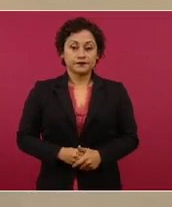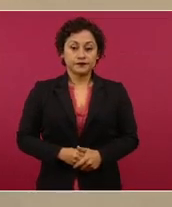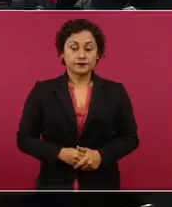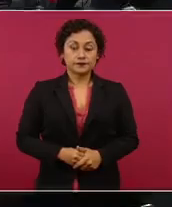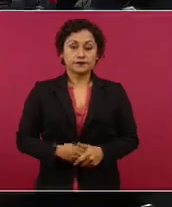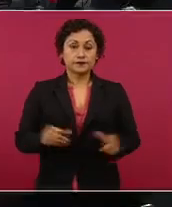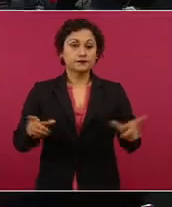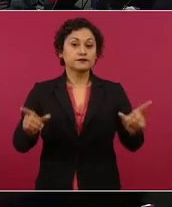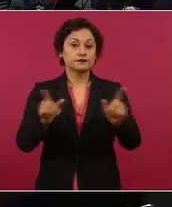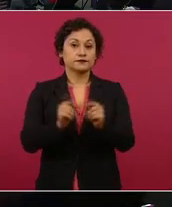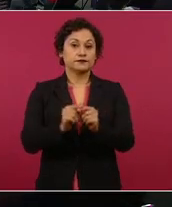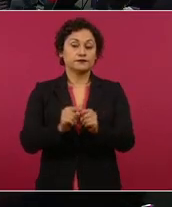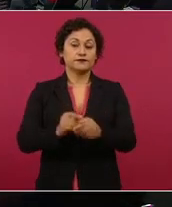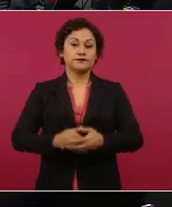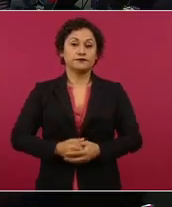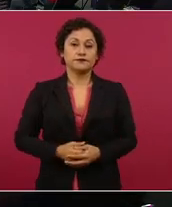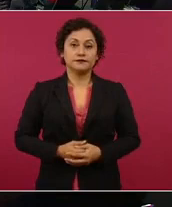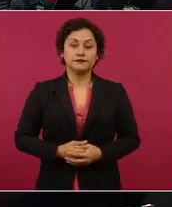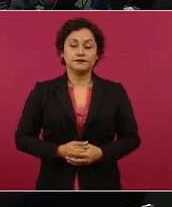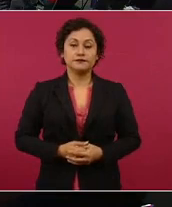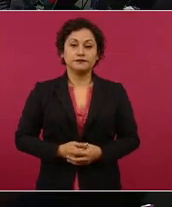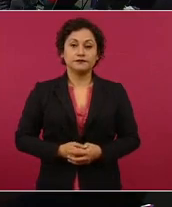¿Sería cuánto, presidente?